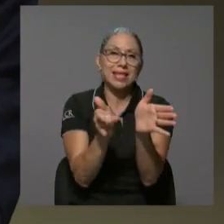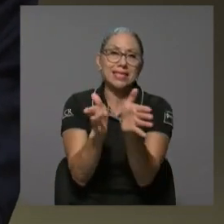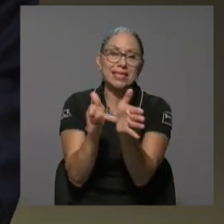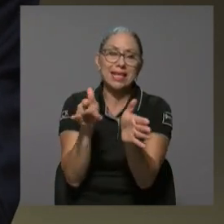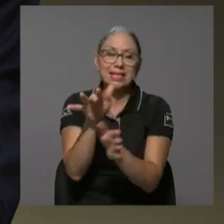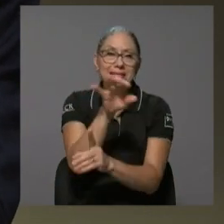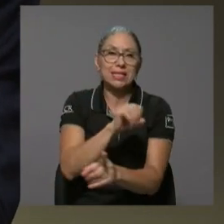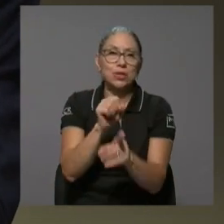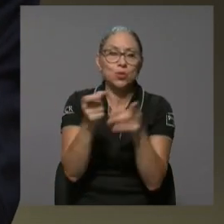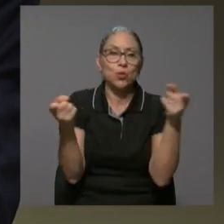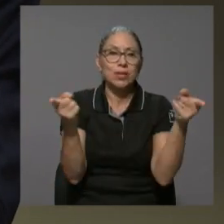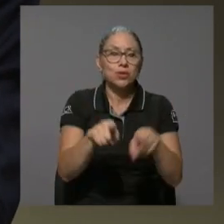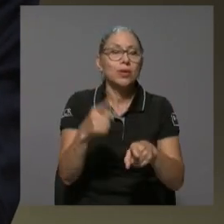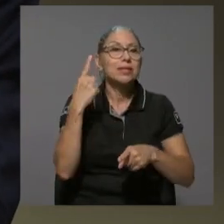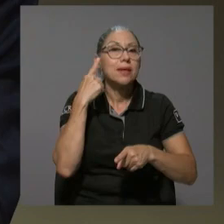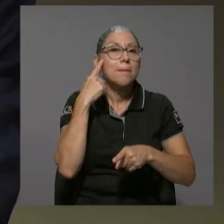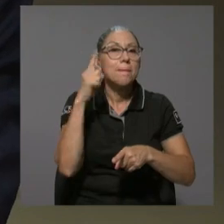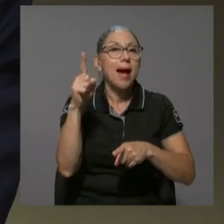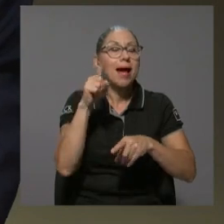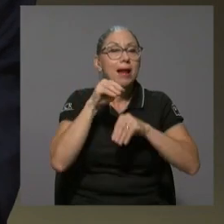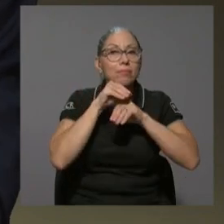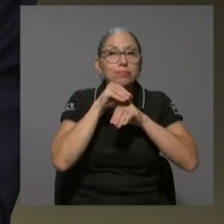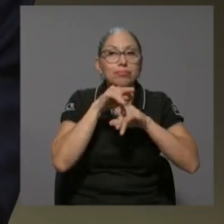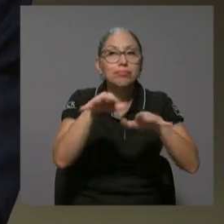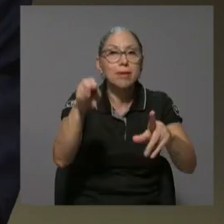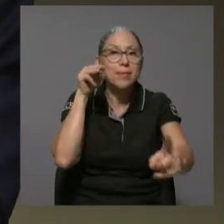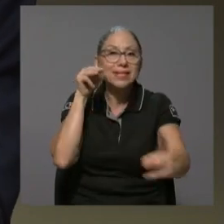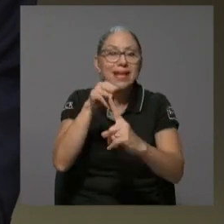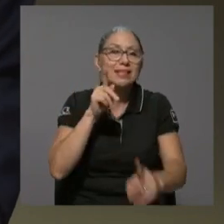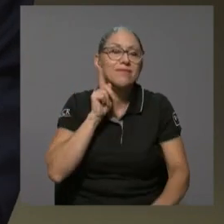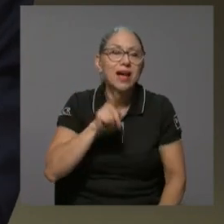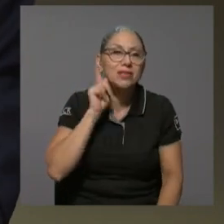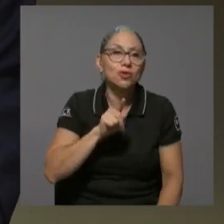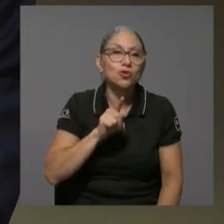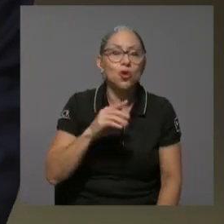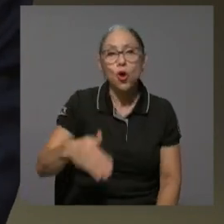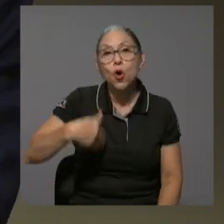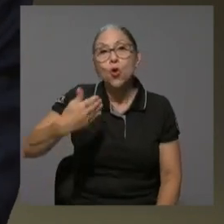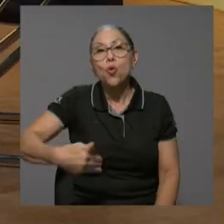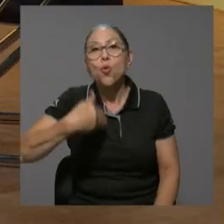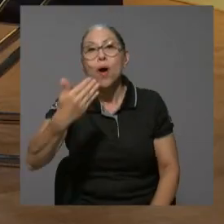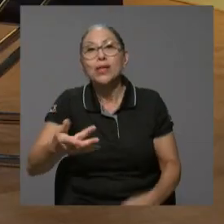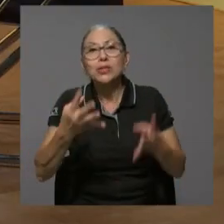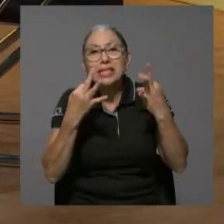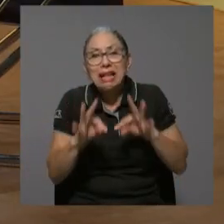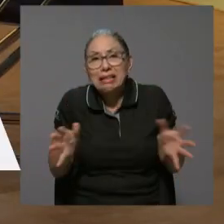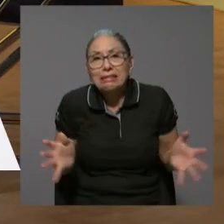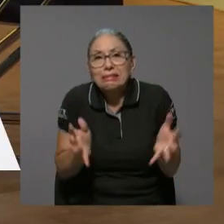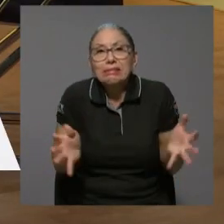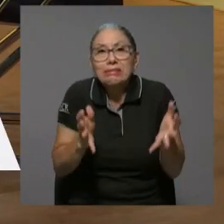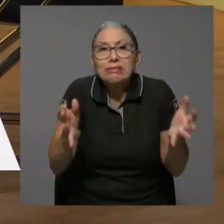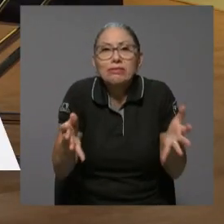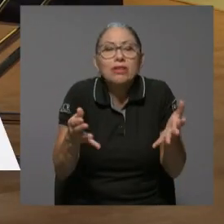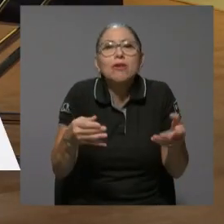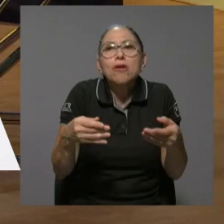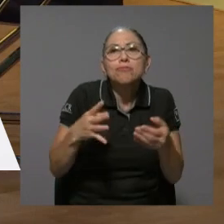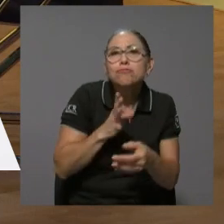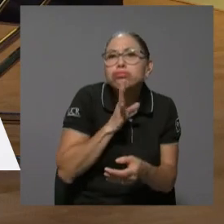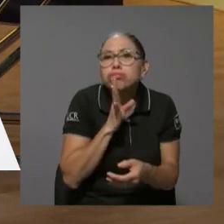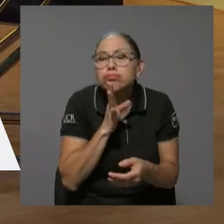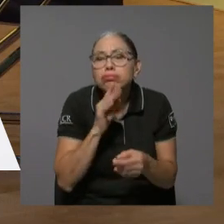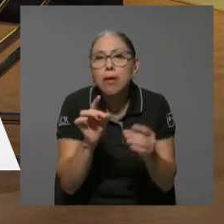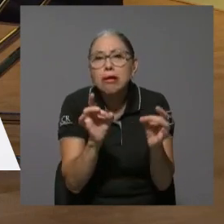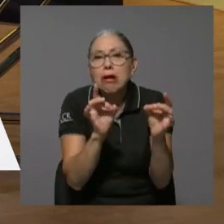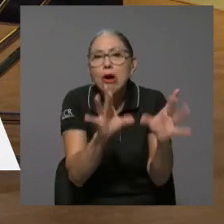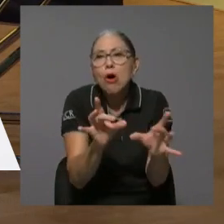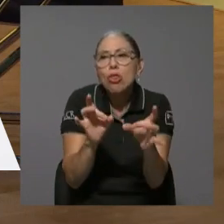impulsar mensajes falsos, cuando se apela a los discursos de odio para tratar de desacreditar a los